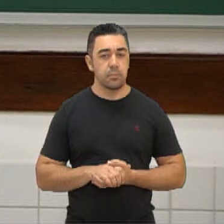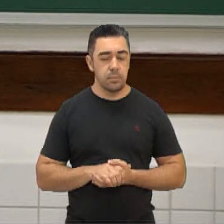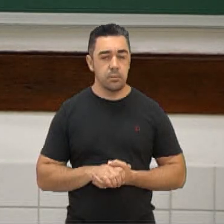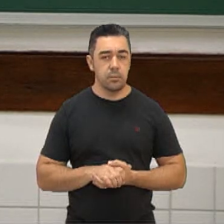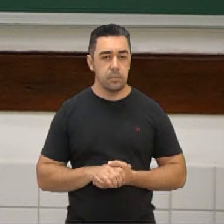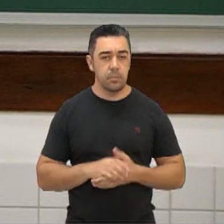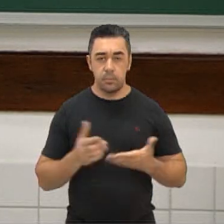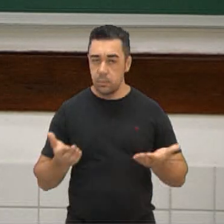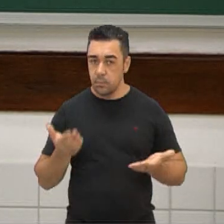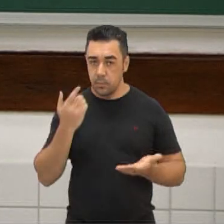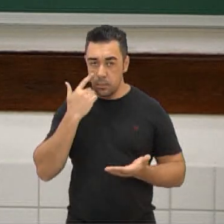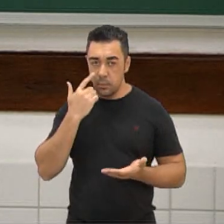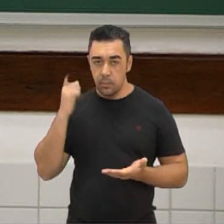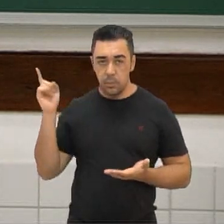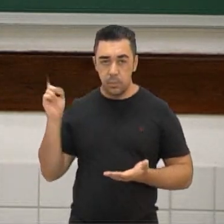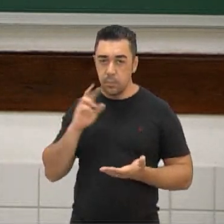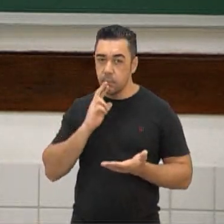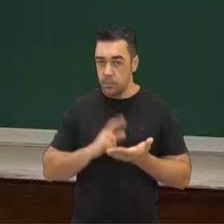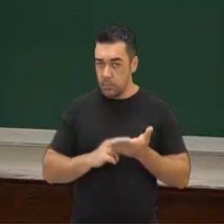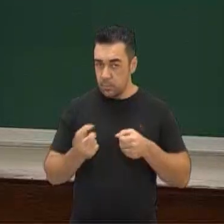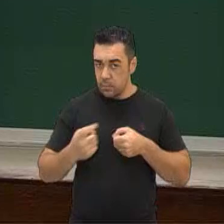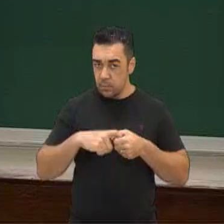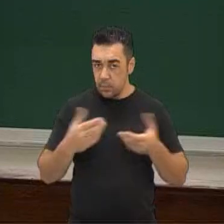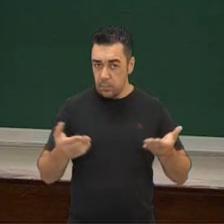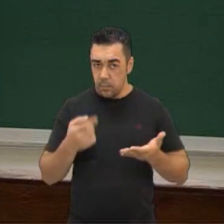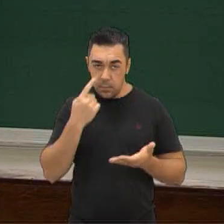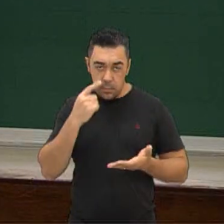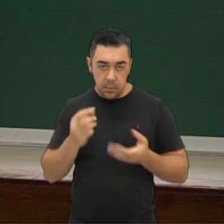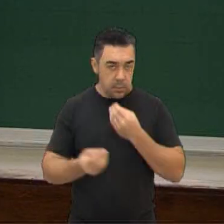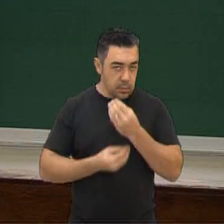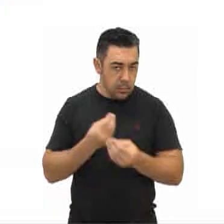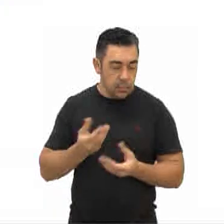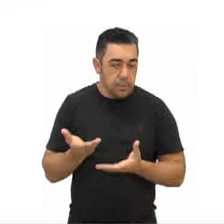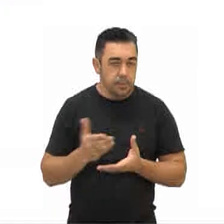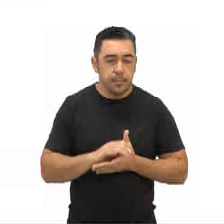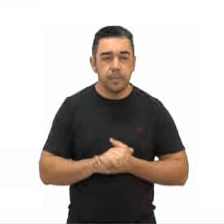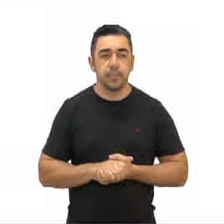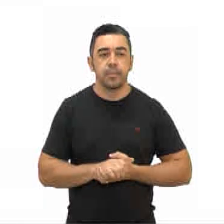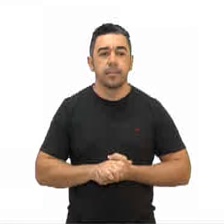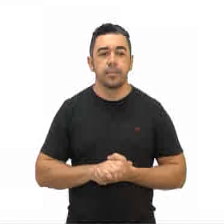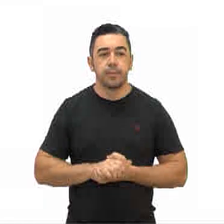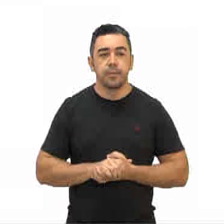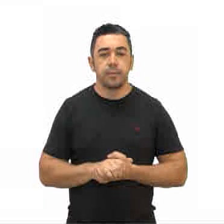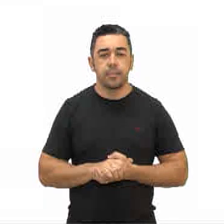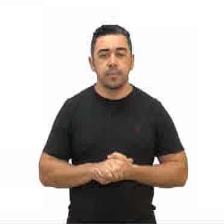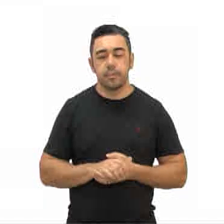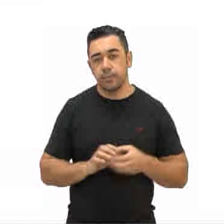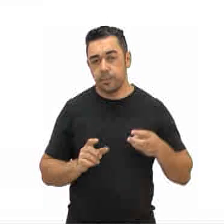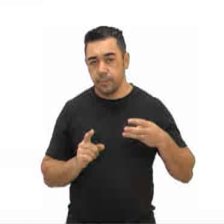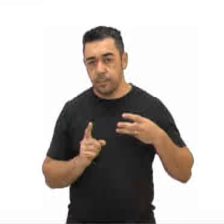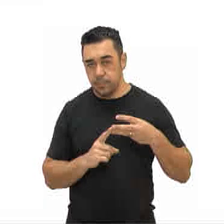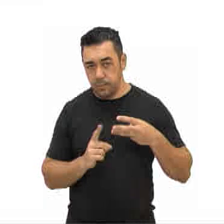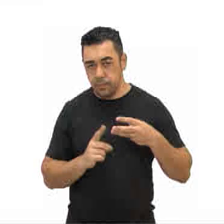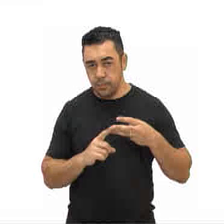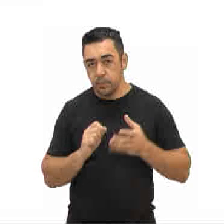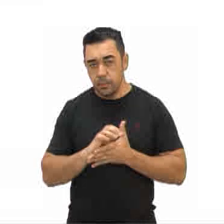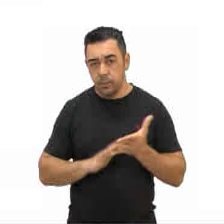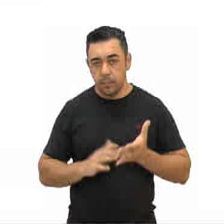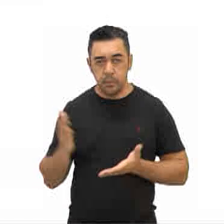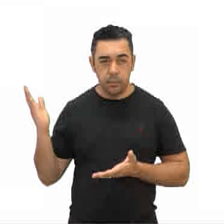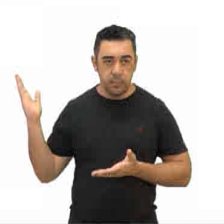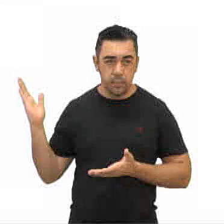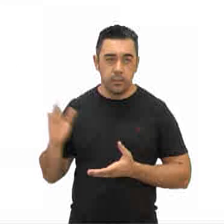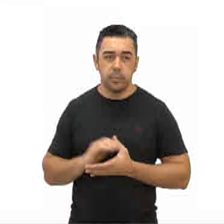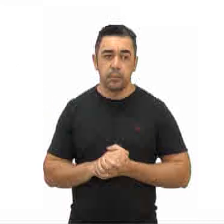Volvemos entonces con la respuesta, a ver cómo se quedó. En la actividad 3, entonces, el